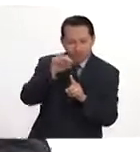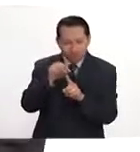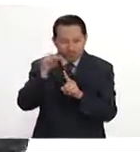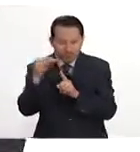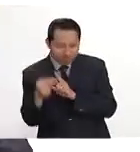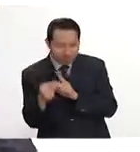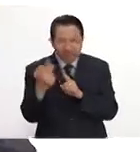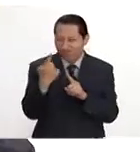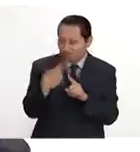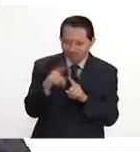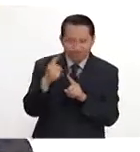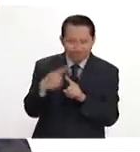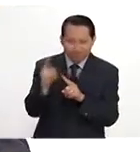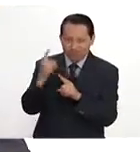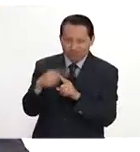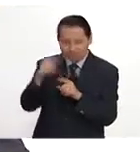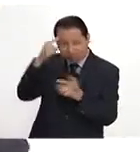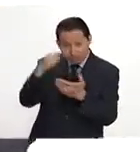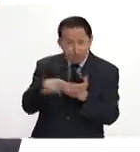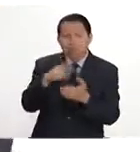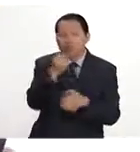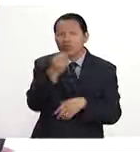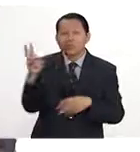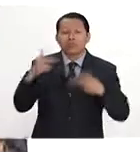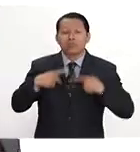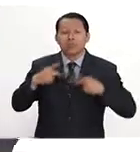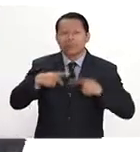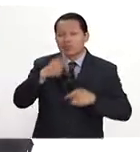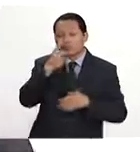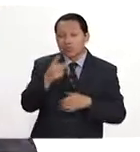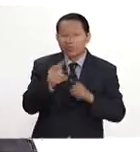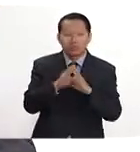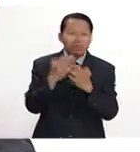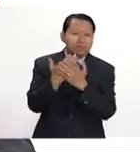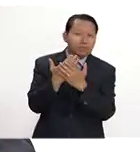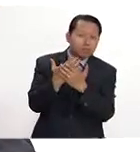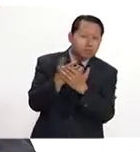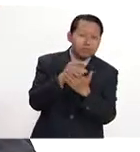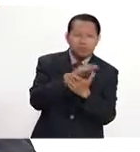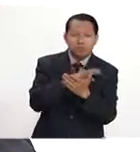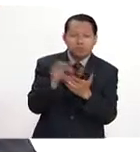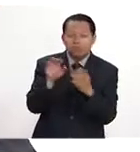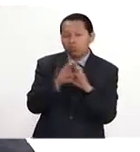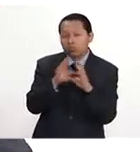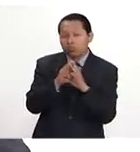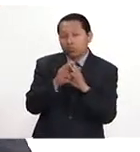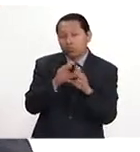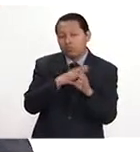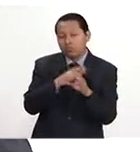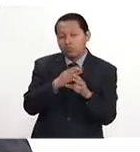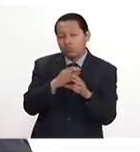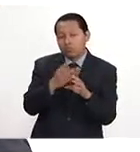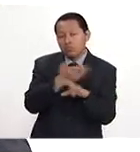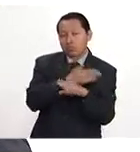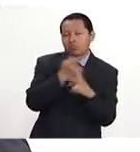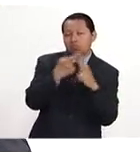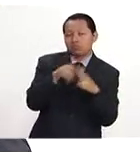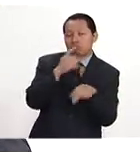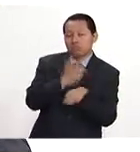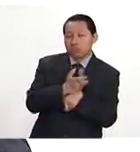comienzo. Creo que algunas personas dicen que es lo que habría que esperarse, es una renegociación que empezaba en Estados